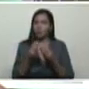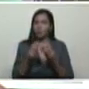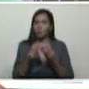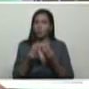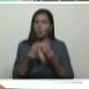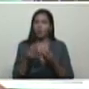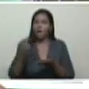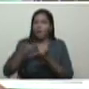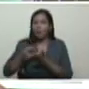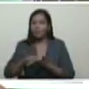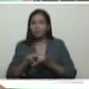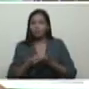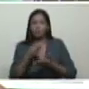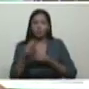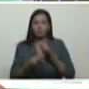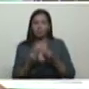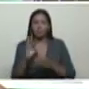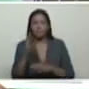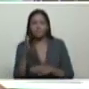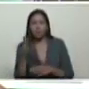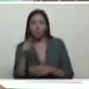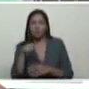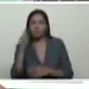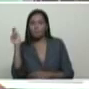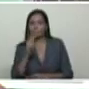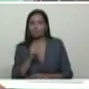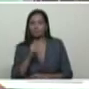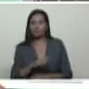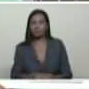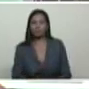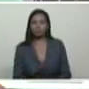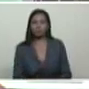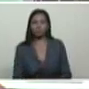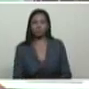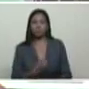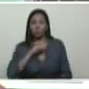una inversión que hicimos durante estos meses y